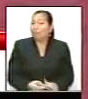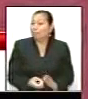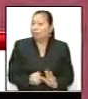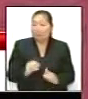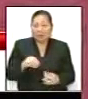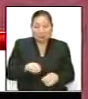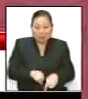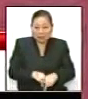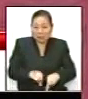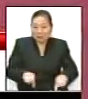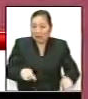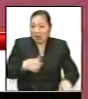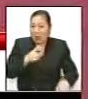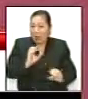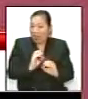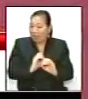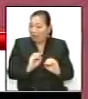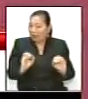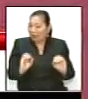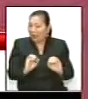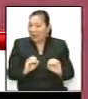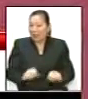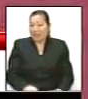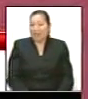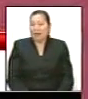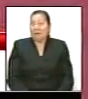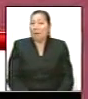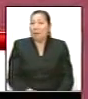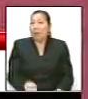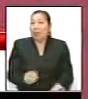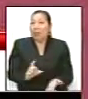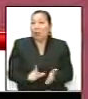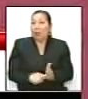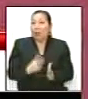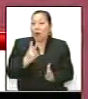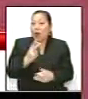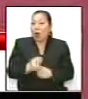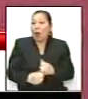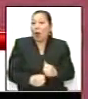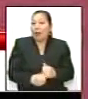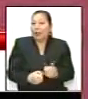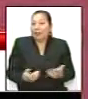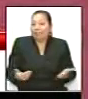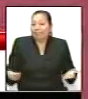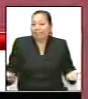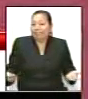un tubo de saneamiento ahí, después de más de 2 años, ¿no? Y entonces,